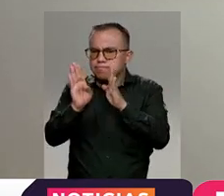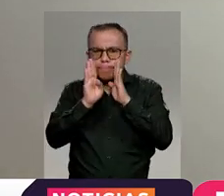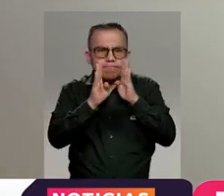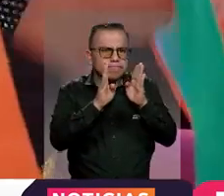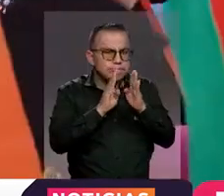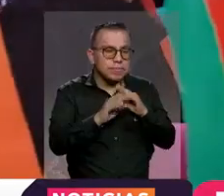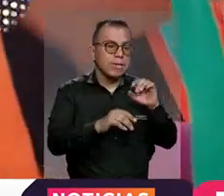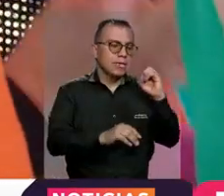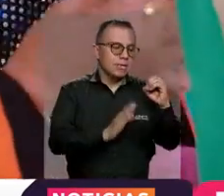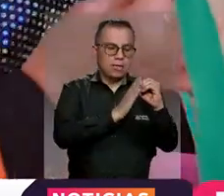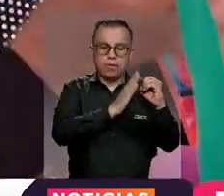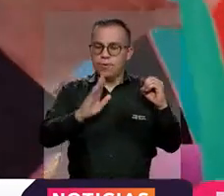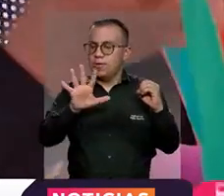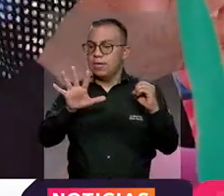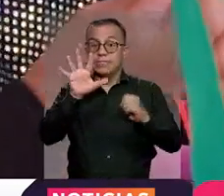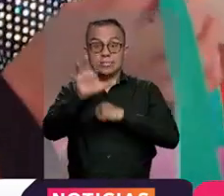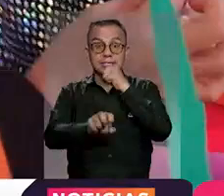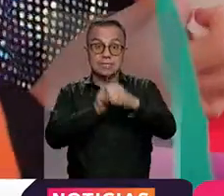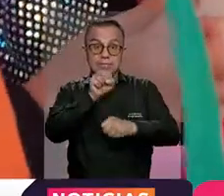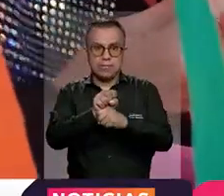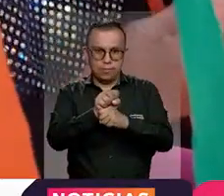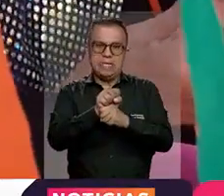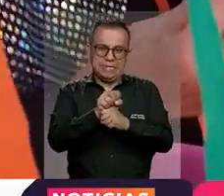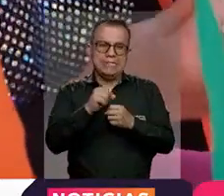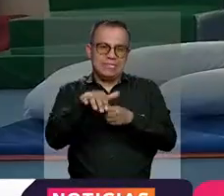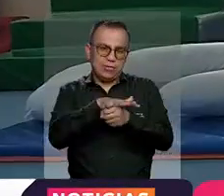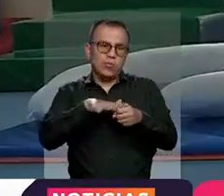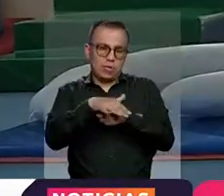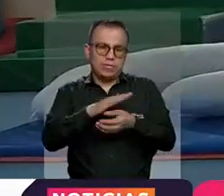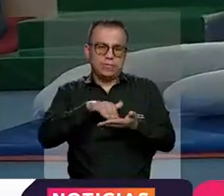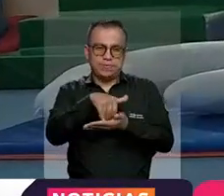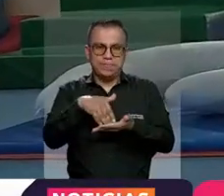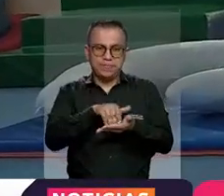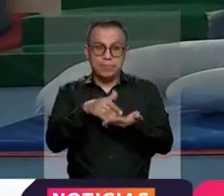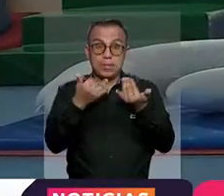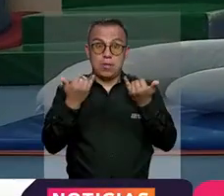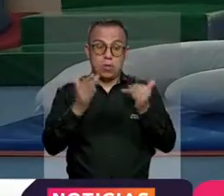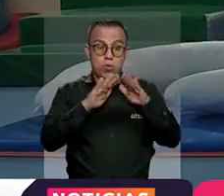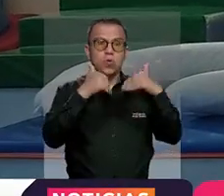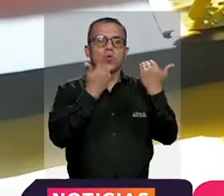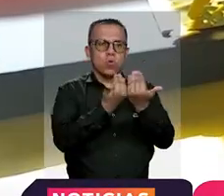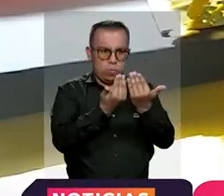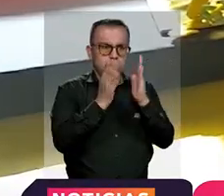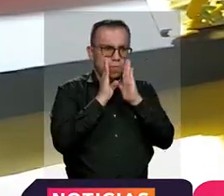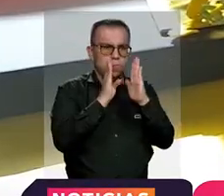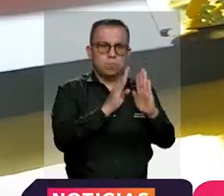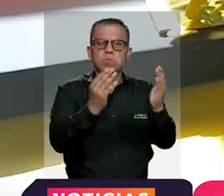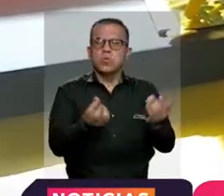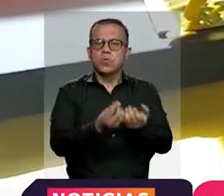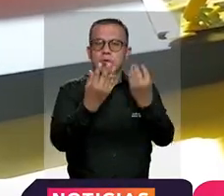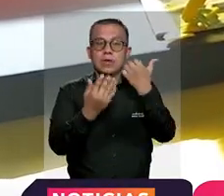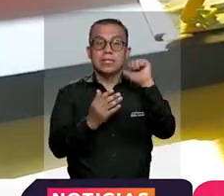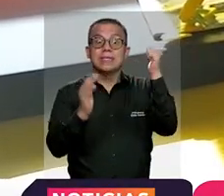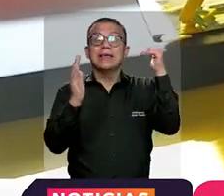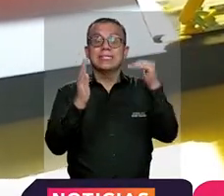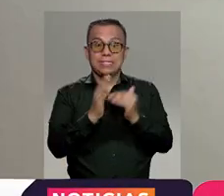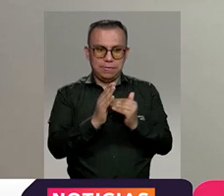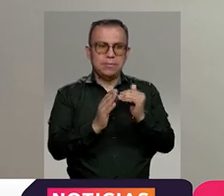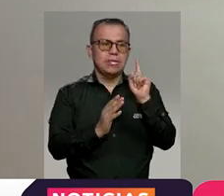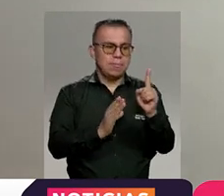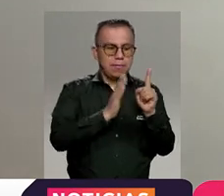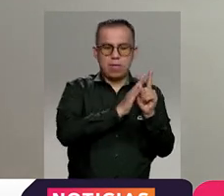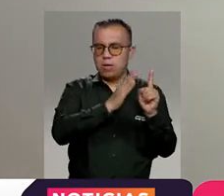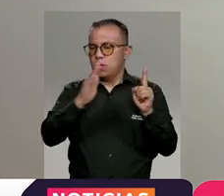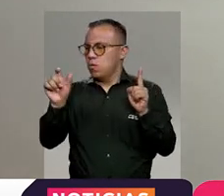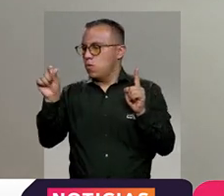de 0 a 5 años en estado de vulnerabilidad en colegios atendemos más de 10 mil de primero a 11